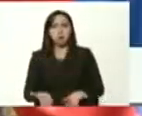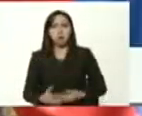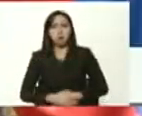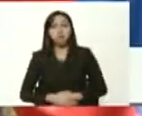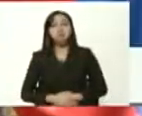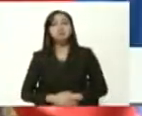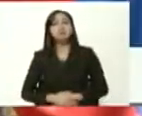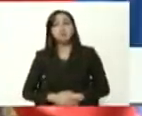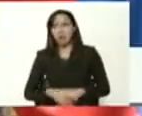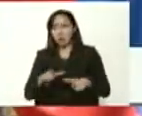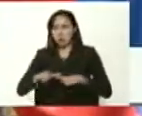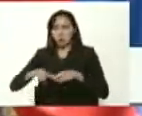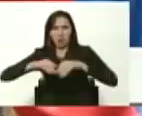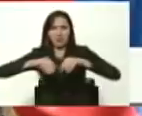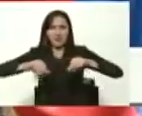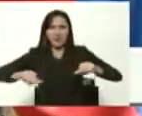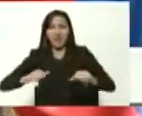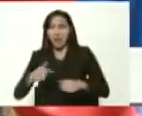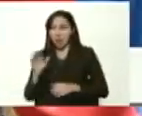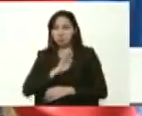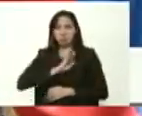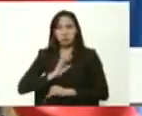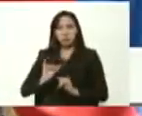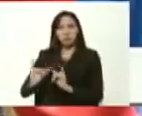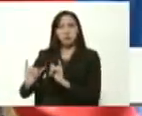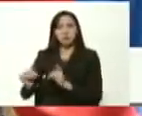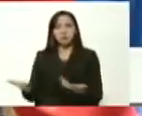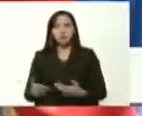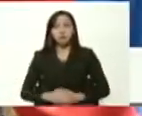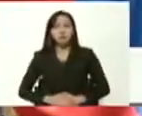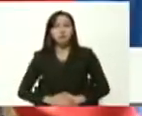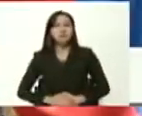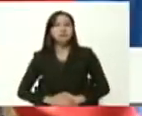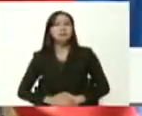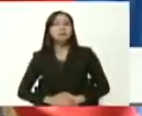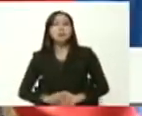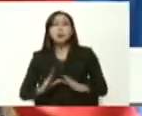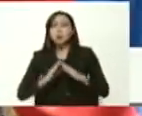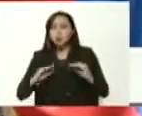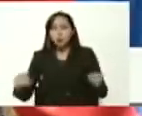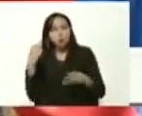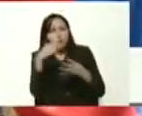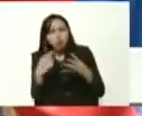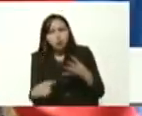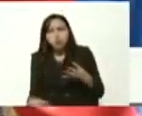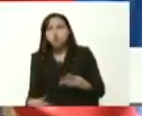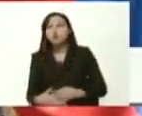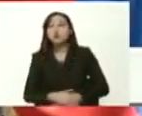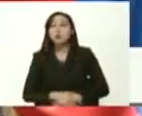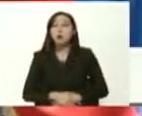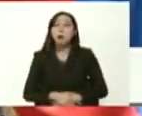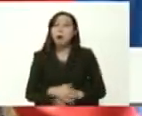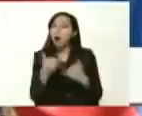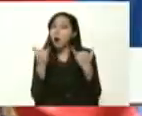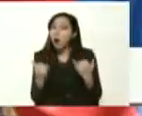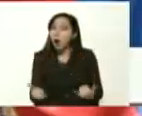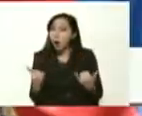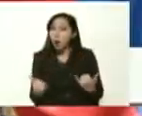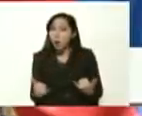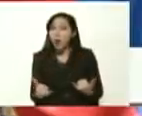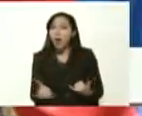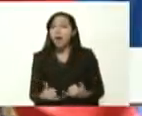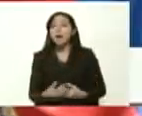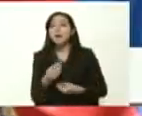fincas en diferentes lugares del país, que obviamente todas estos bienes mal habidos están siendo objeto de la